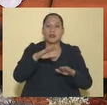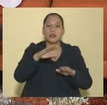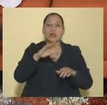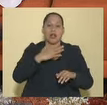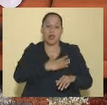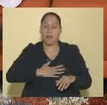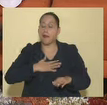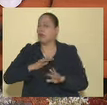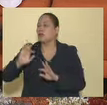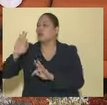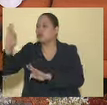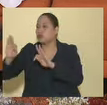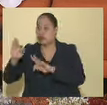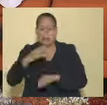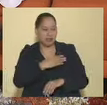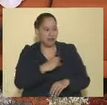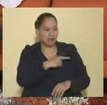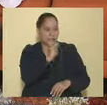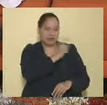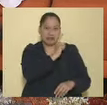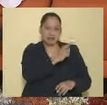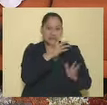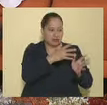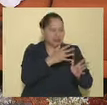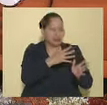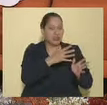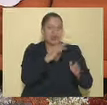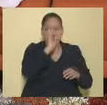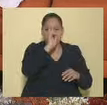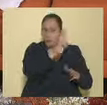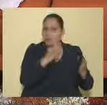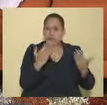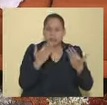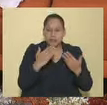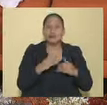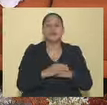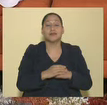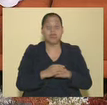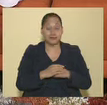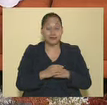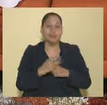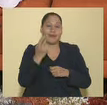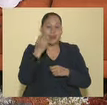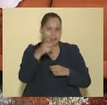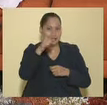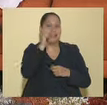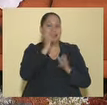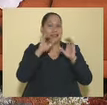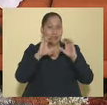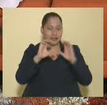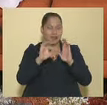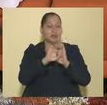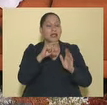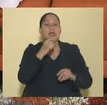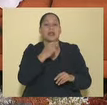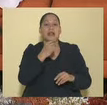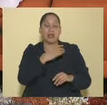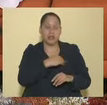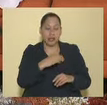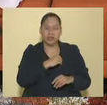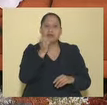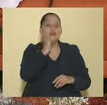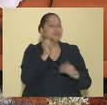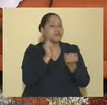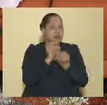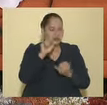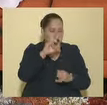amante, que al hijo, no manches. Más que a la entonces, familia en general, exacto, ¿no? A la sí, familia. Entonces, chécate, el hijo debe ser invitado con todo